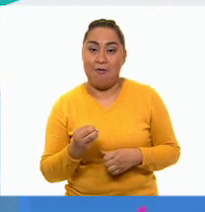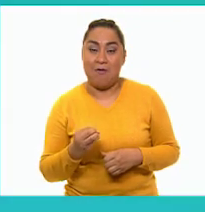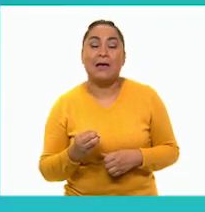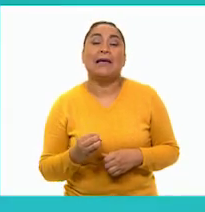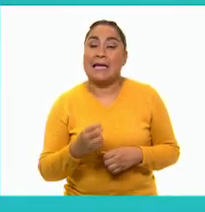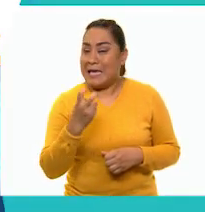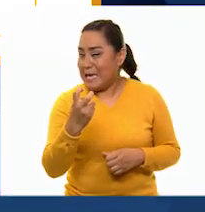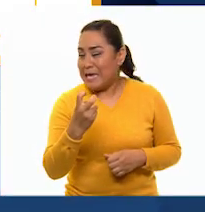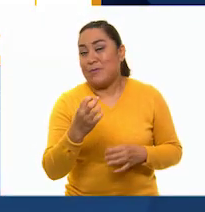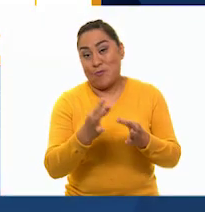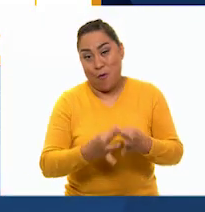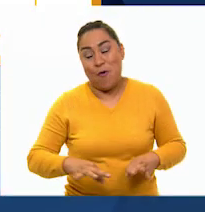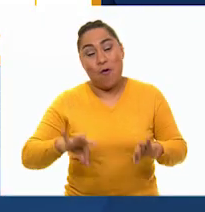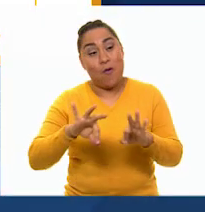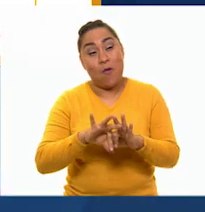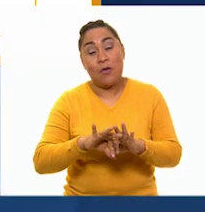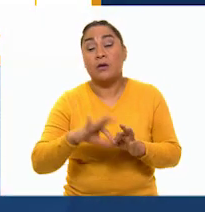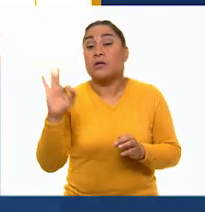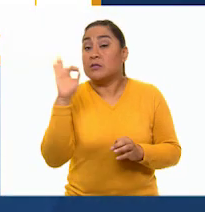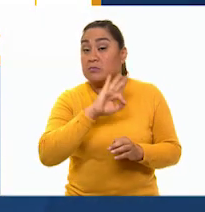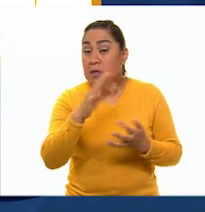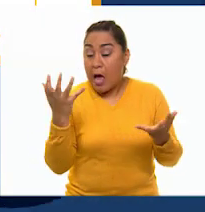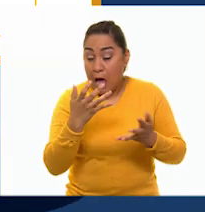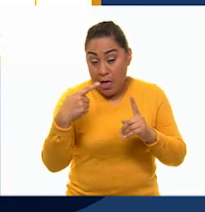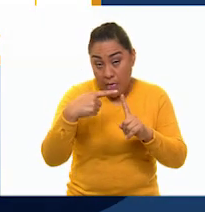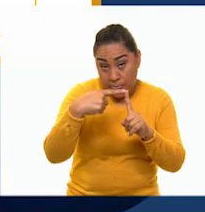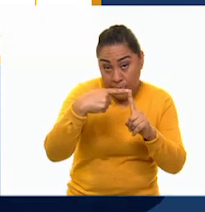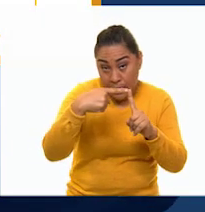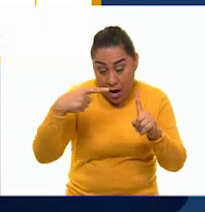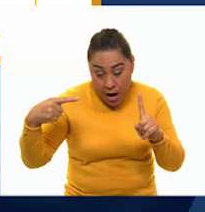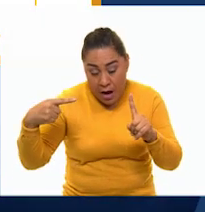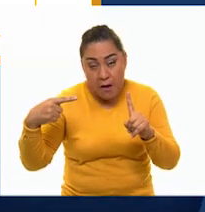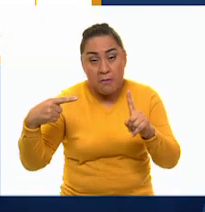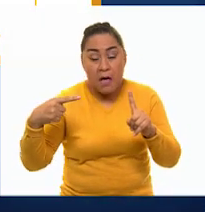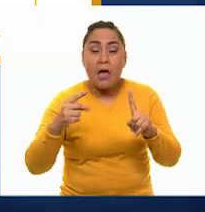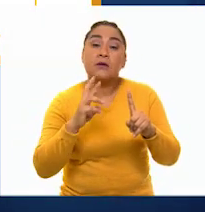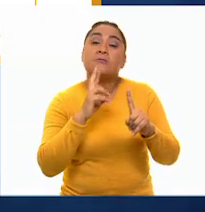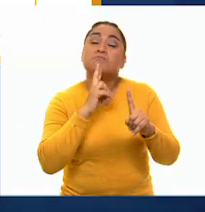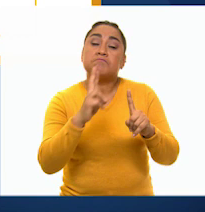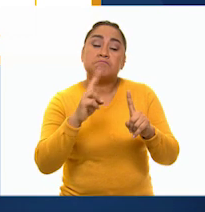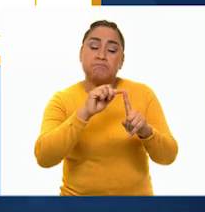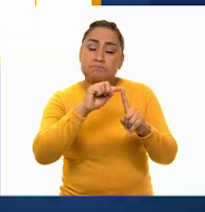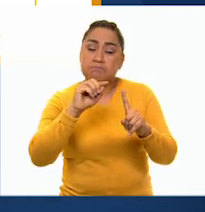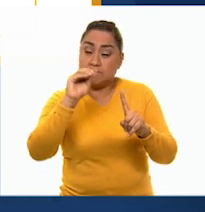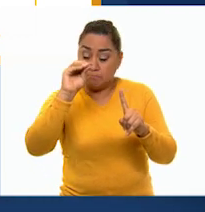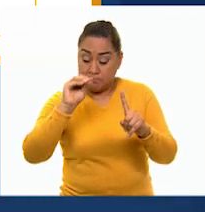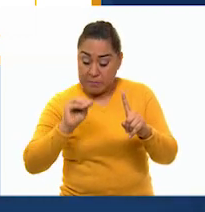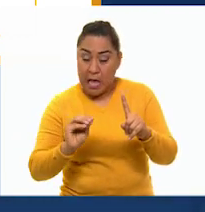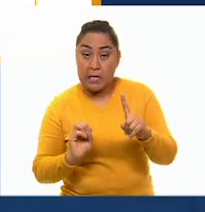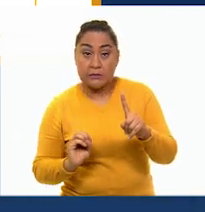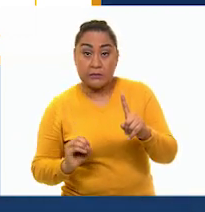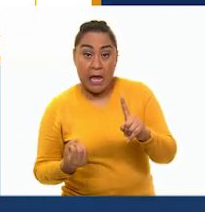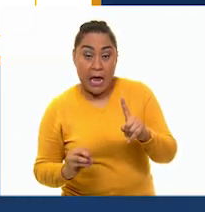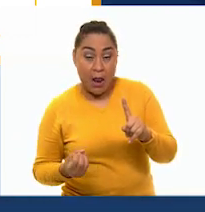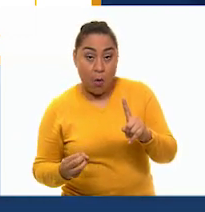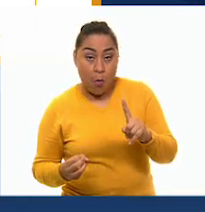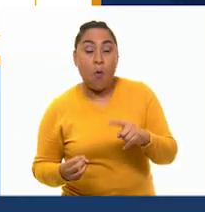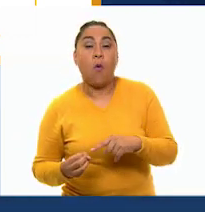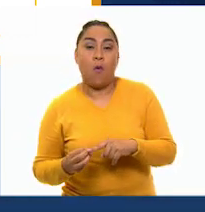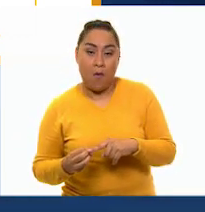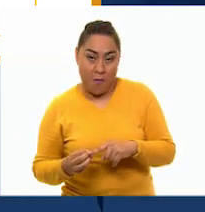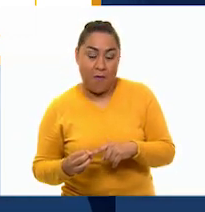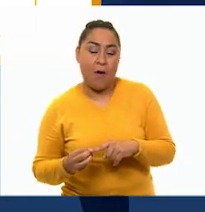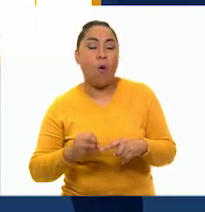principales características. Cuando al hacer una división obtenemos como residuo 0, pero la otra